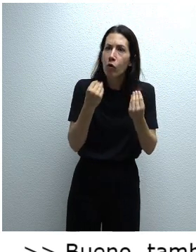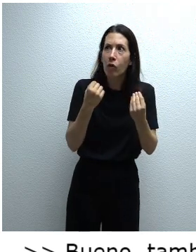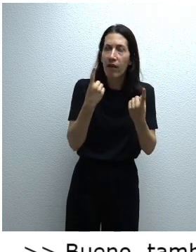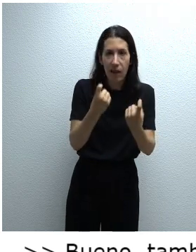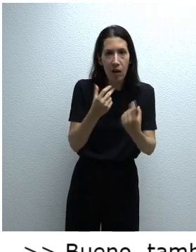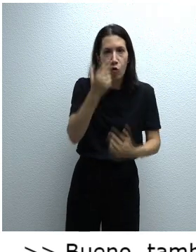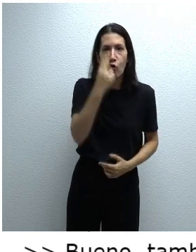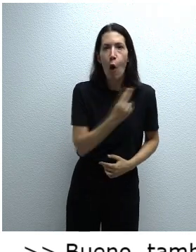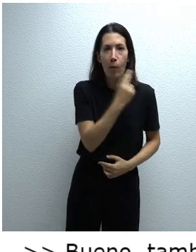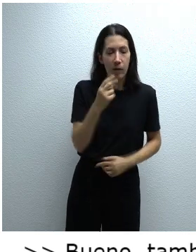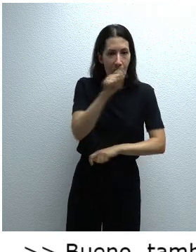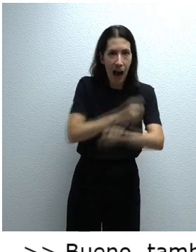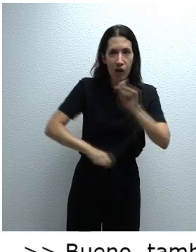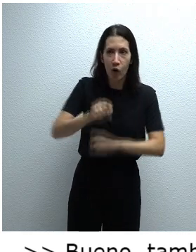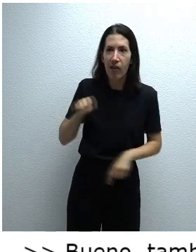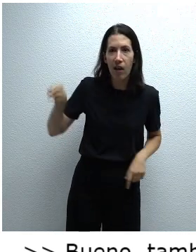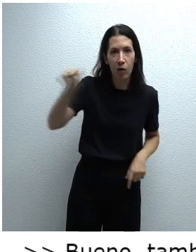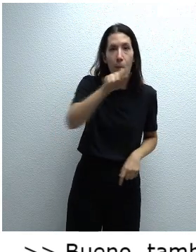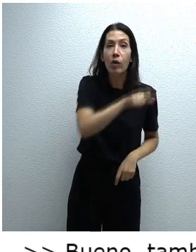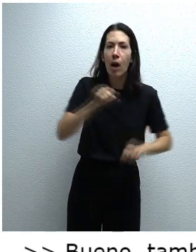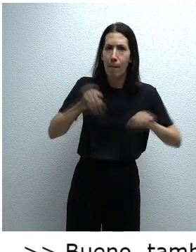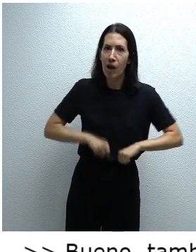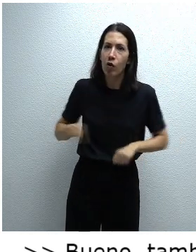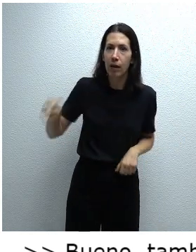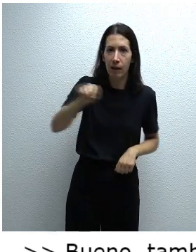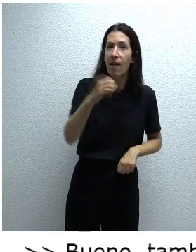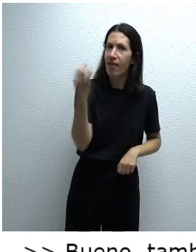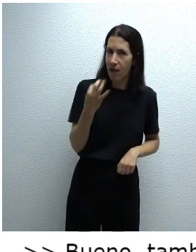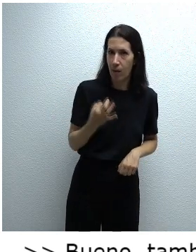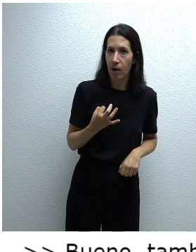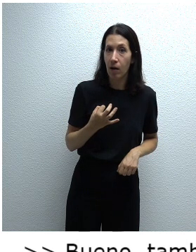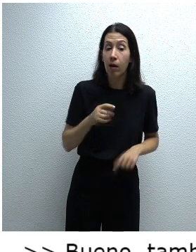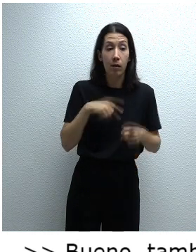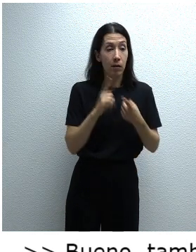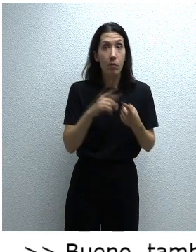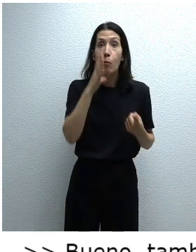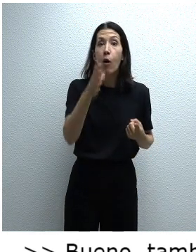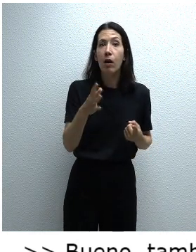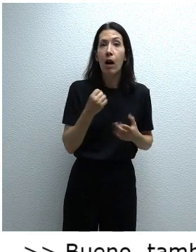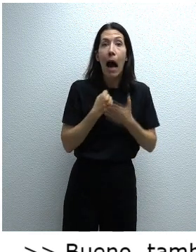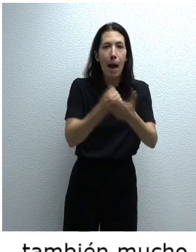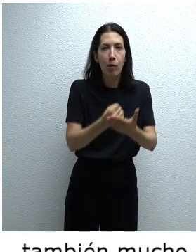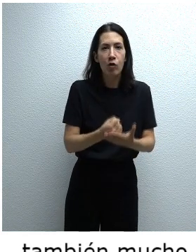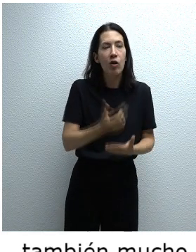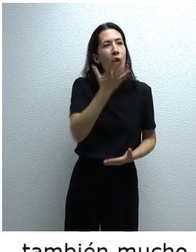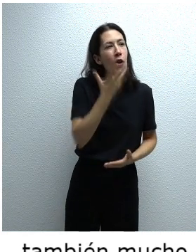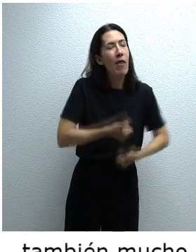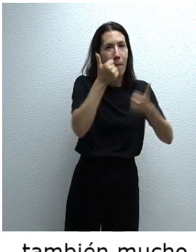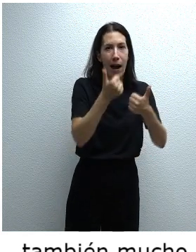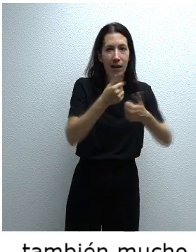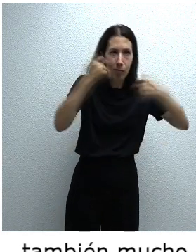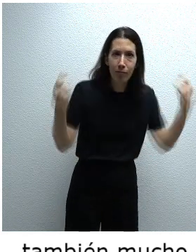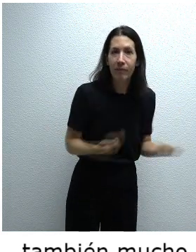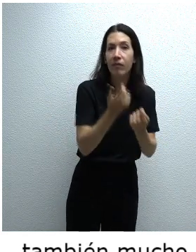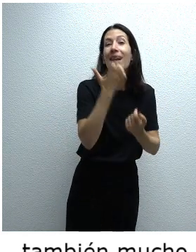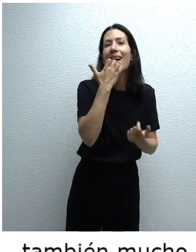de las asociaciones de personas mayores. Primero, porque hay apoyos que a lo mejor se conocen más en discapacidad, y os voy a